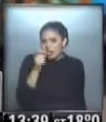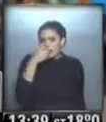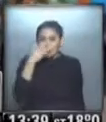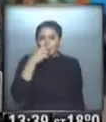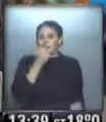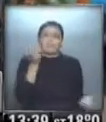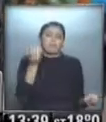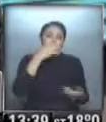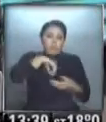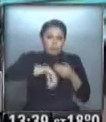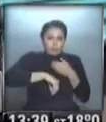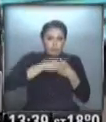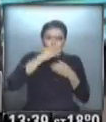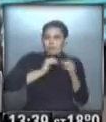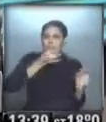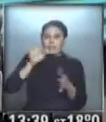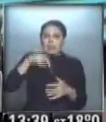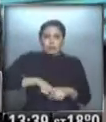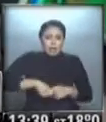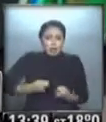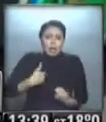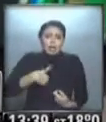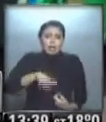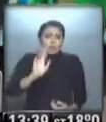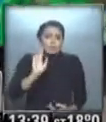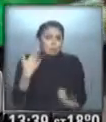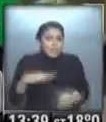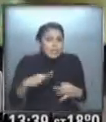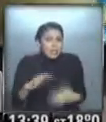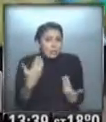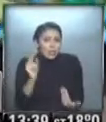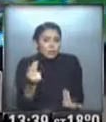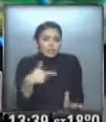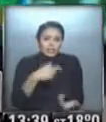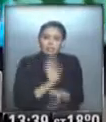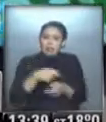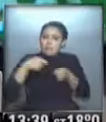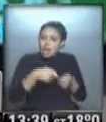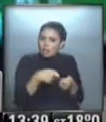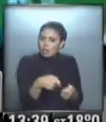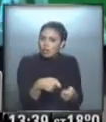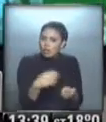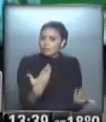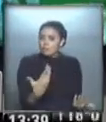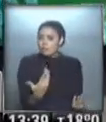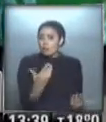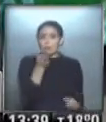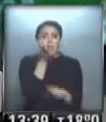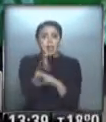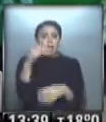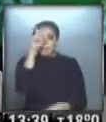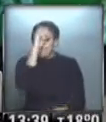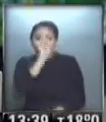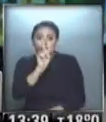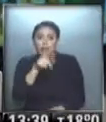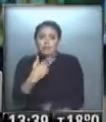después vender o lo que sea se rompió una y tiene riesgo de vida se siente presionada básicamente para no ir al servicio de salud y podría